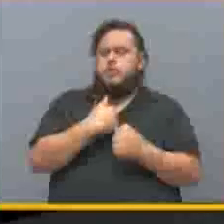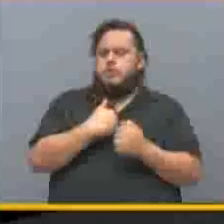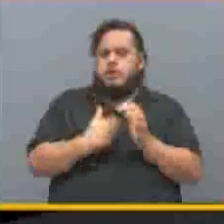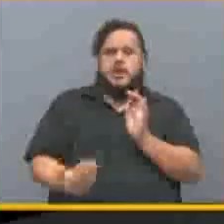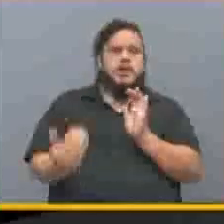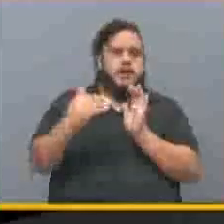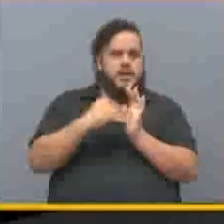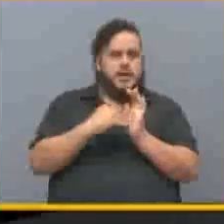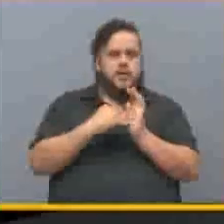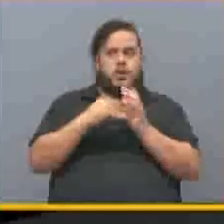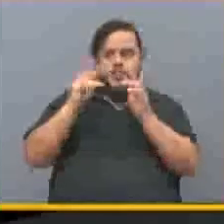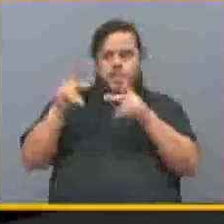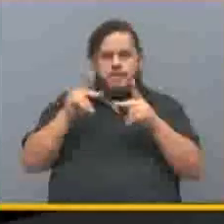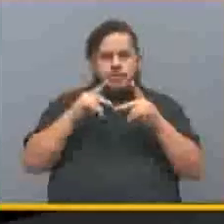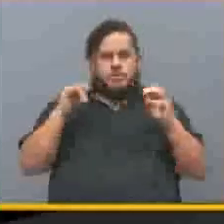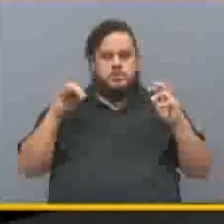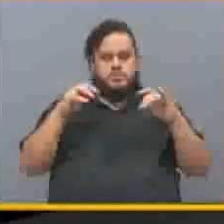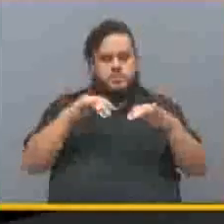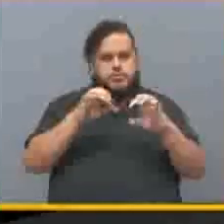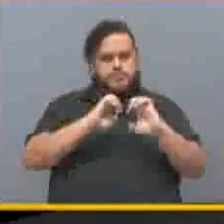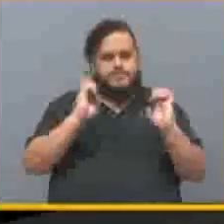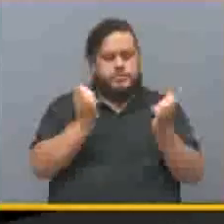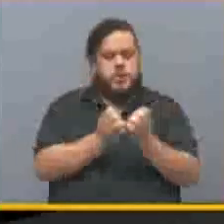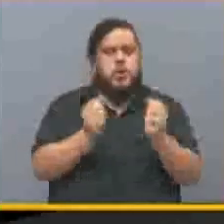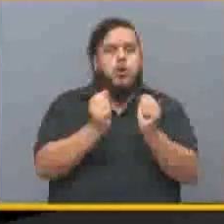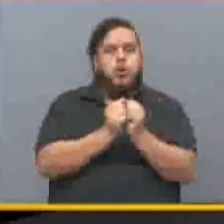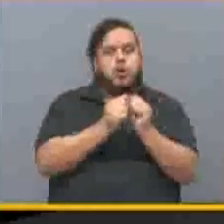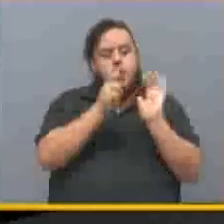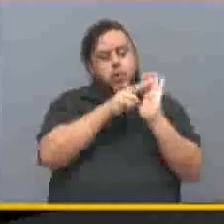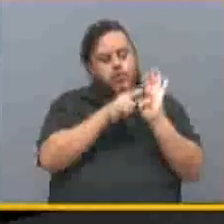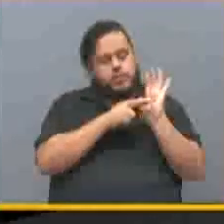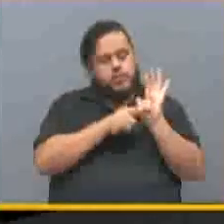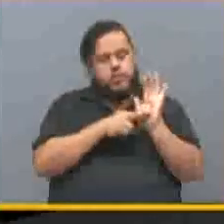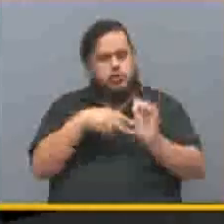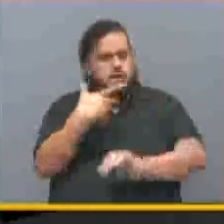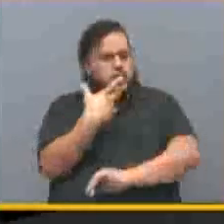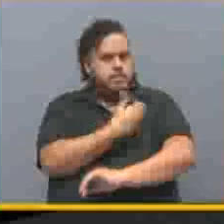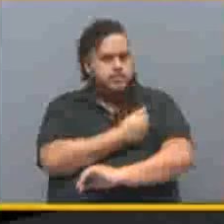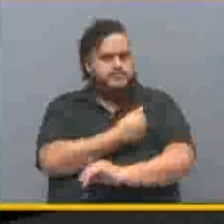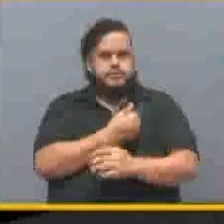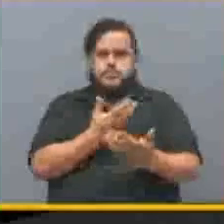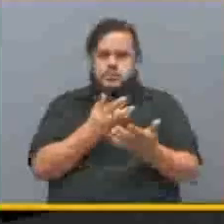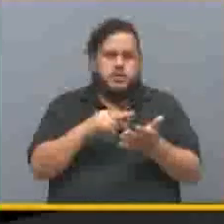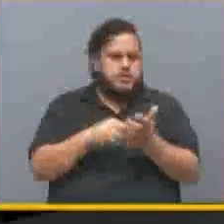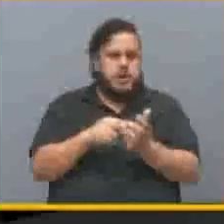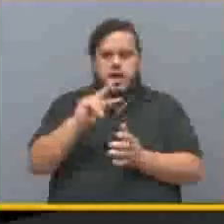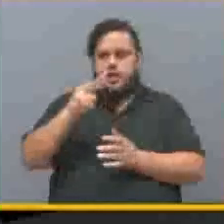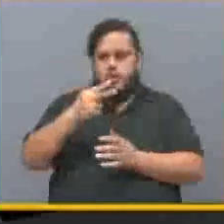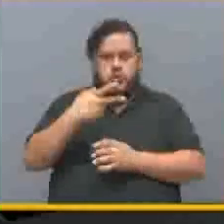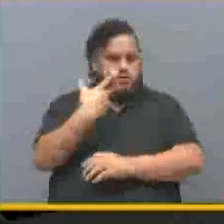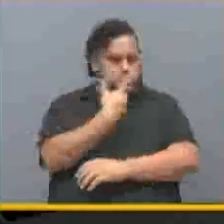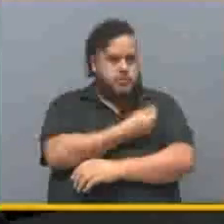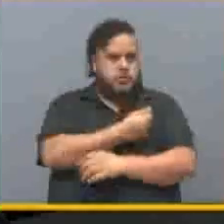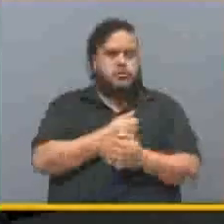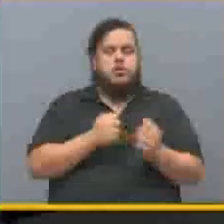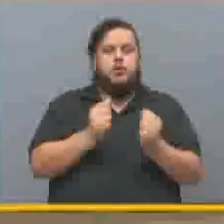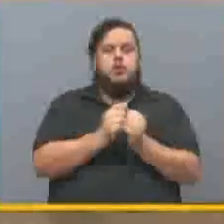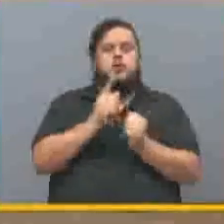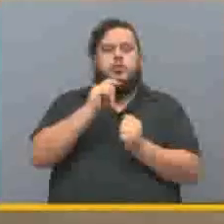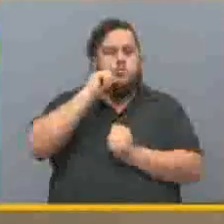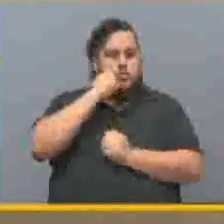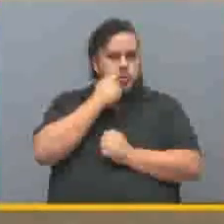regreso de aficionados con protocolo de vacunación, o sea, dosis completa de vacunación con un